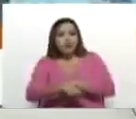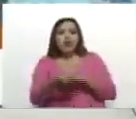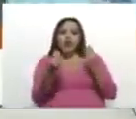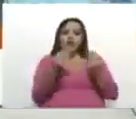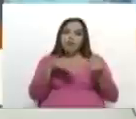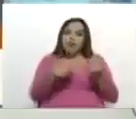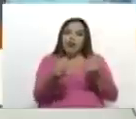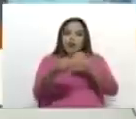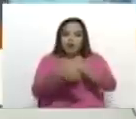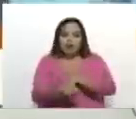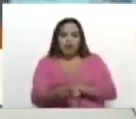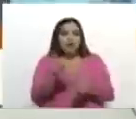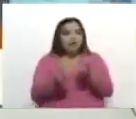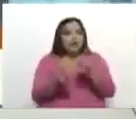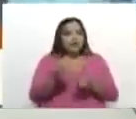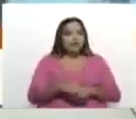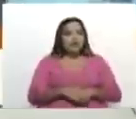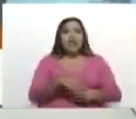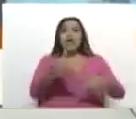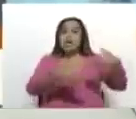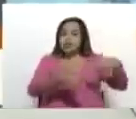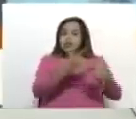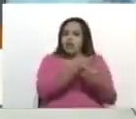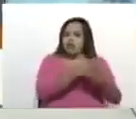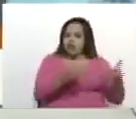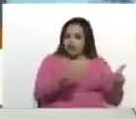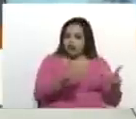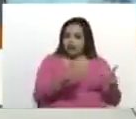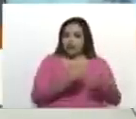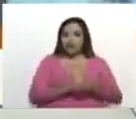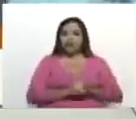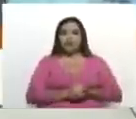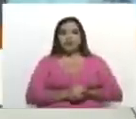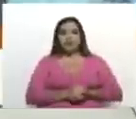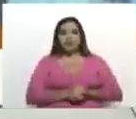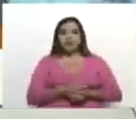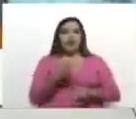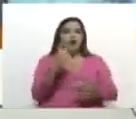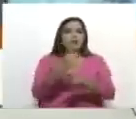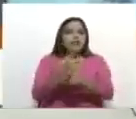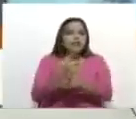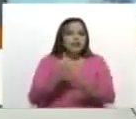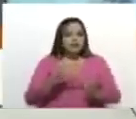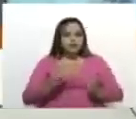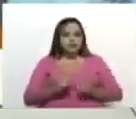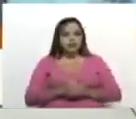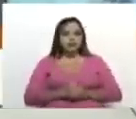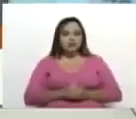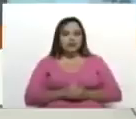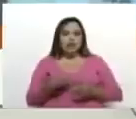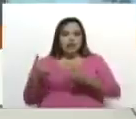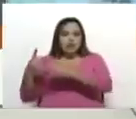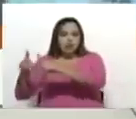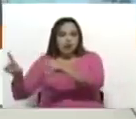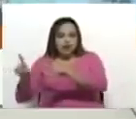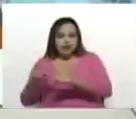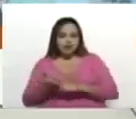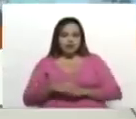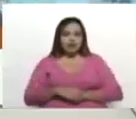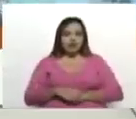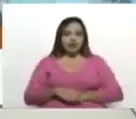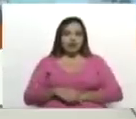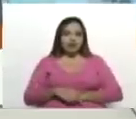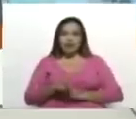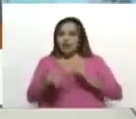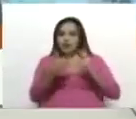pueda acordar elecciones libres competitivas democráticas y